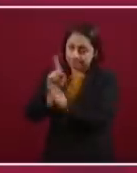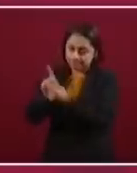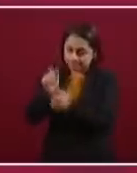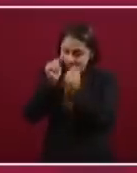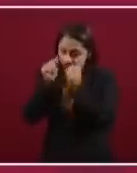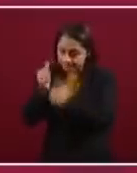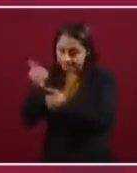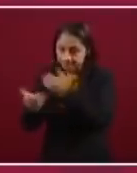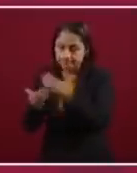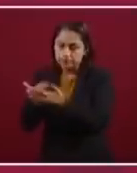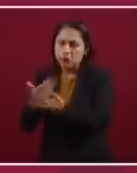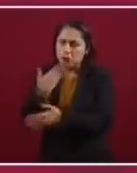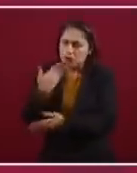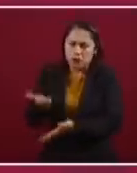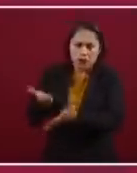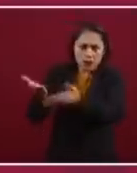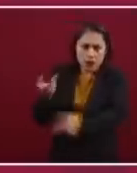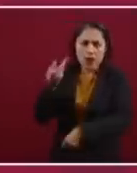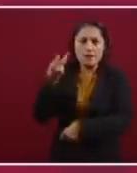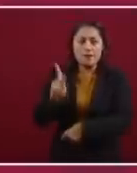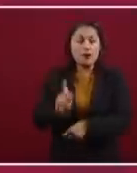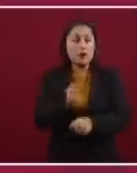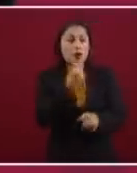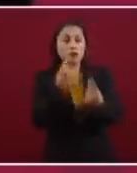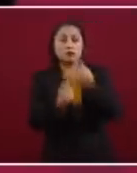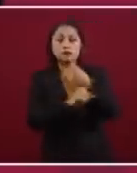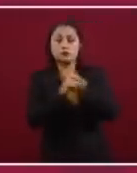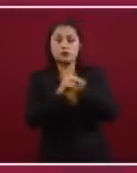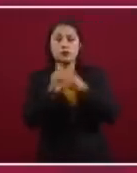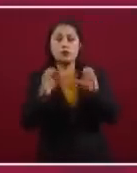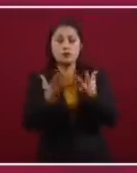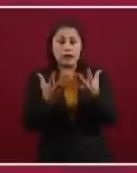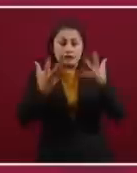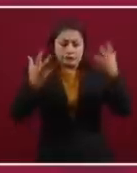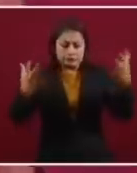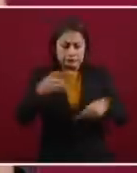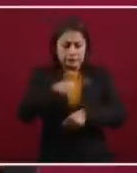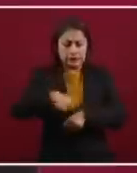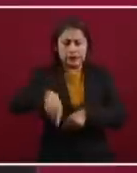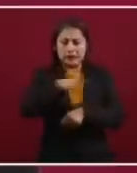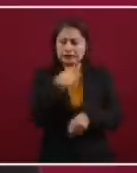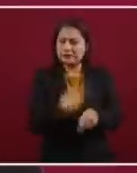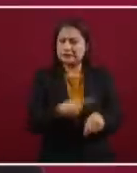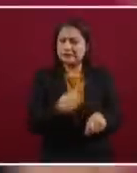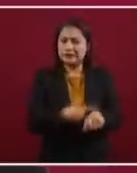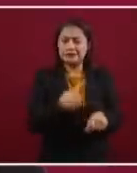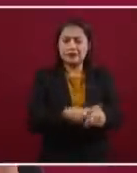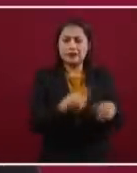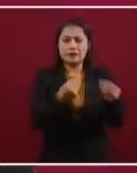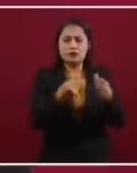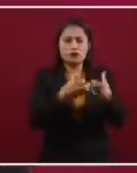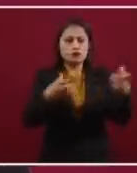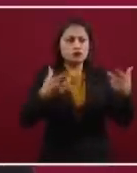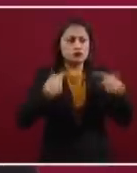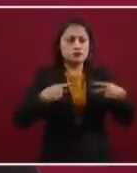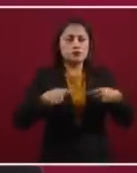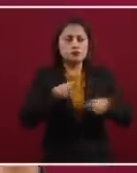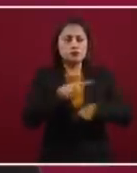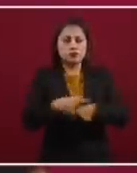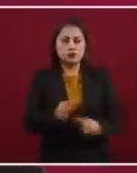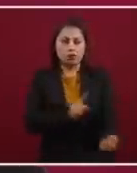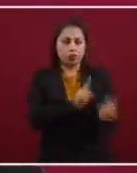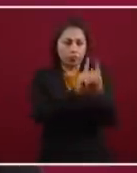manera colectiva y la hepatitis por su dimensión masiva y por la conexión que tiene con distintos